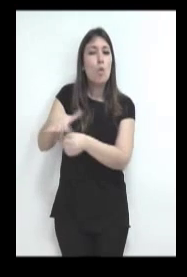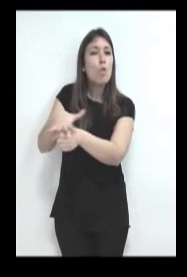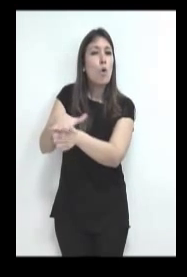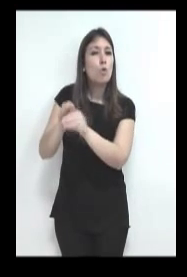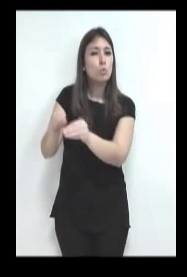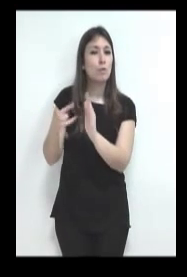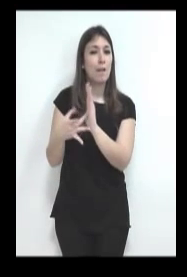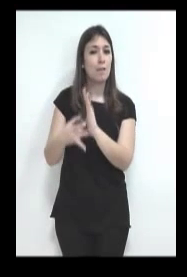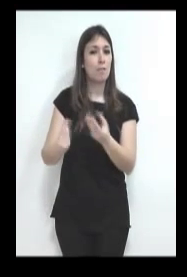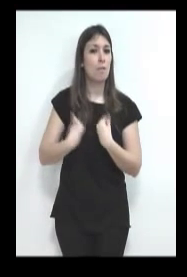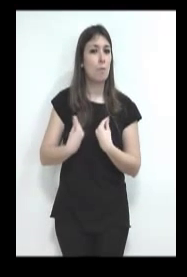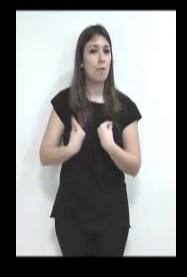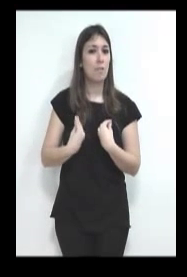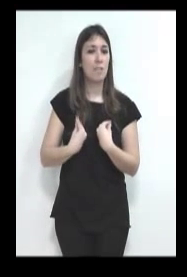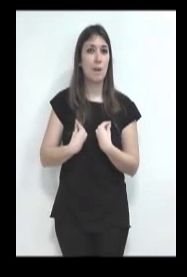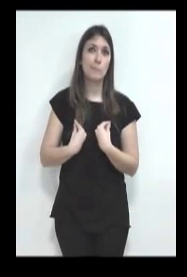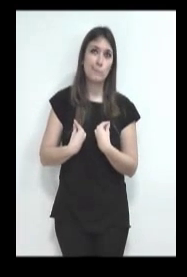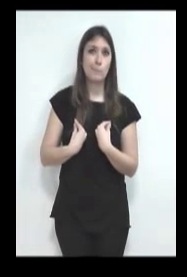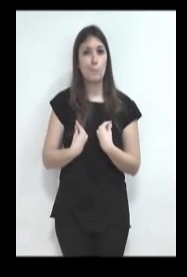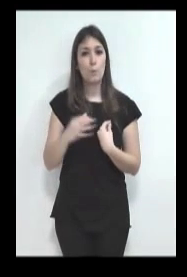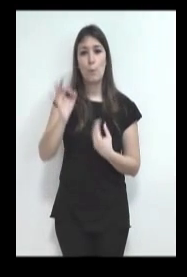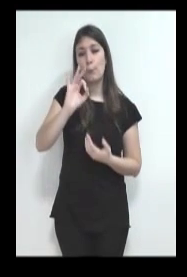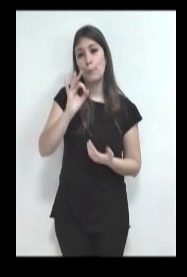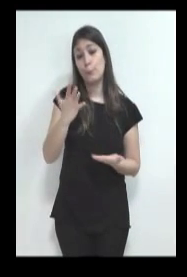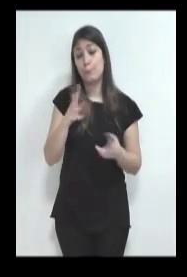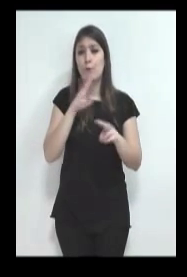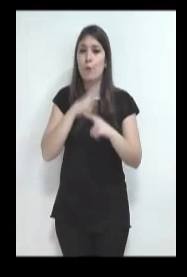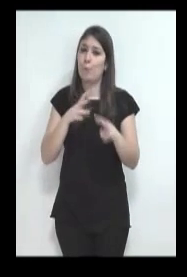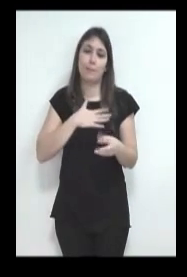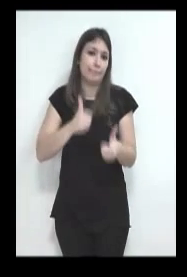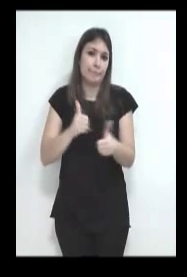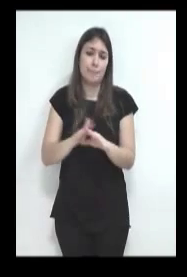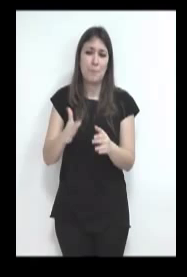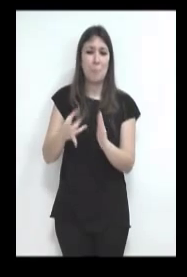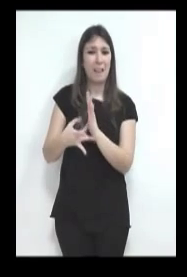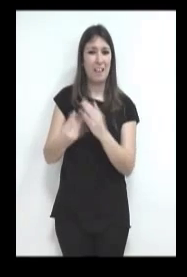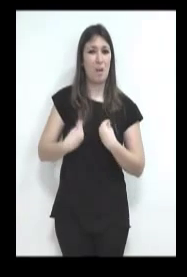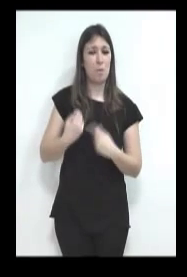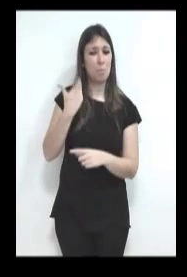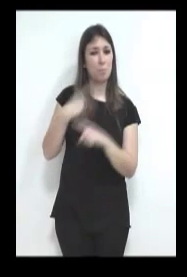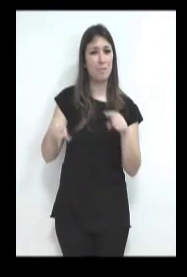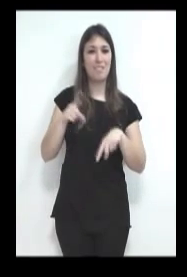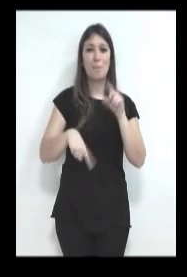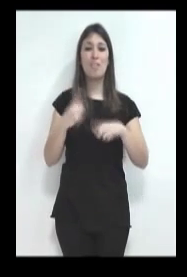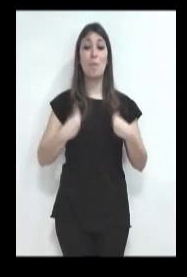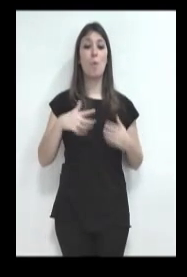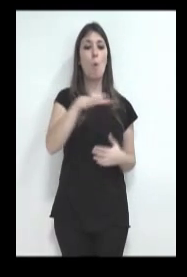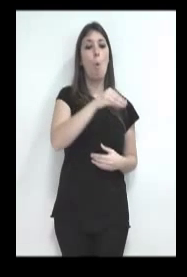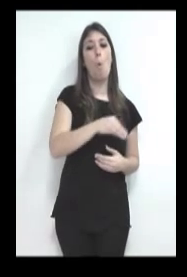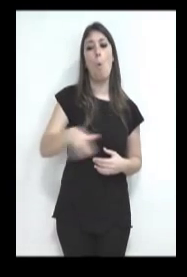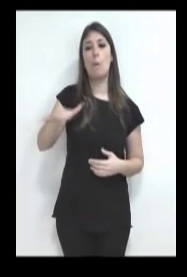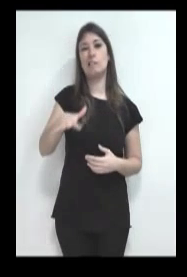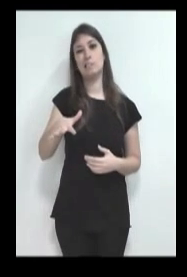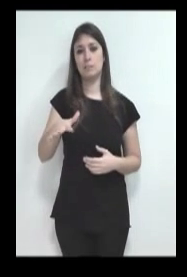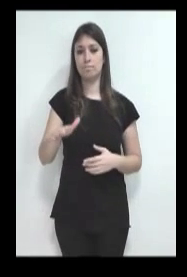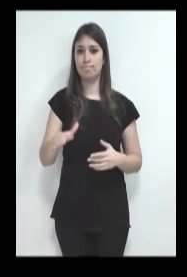cuya calidad de vida sea, calidad de vida o como queramos llamarlo, sea diferente en un lado que en otro. Puede ocurrir que